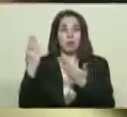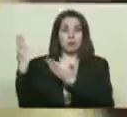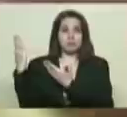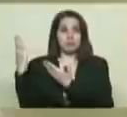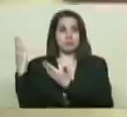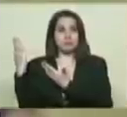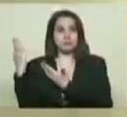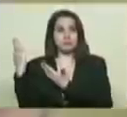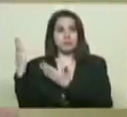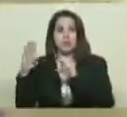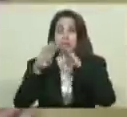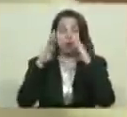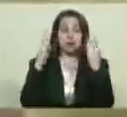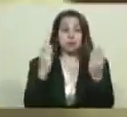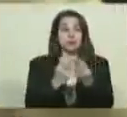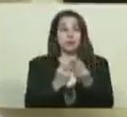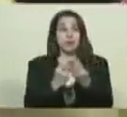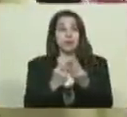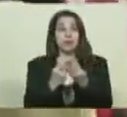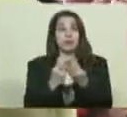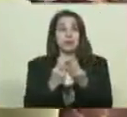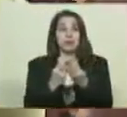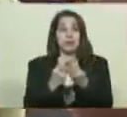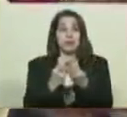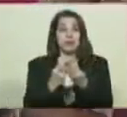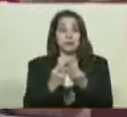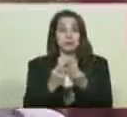vayan por el mundo, repiqueteando,